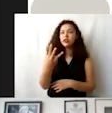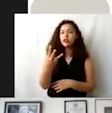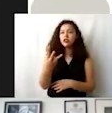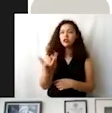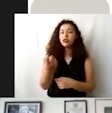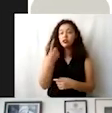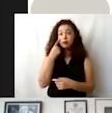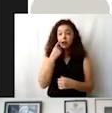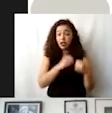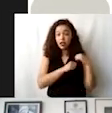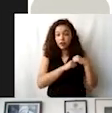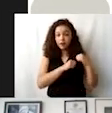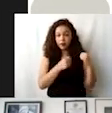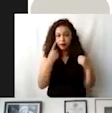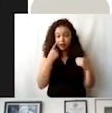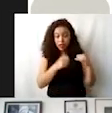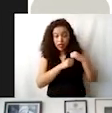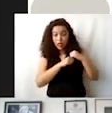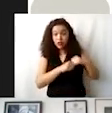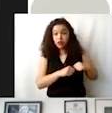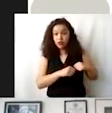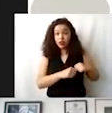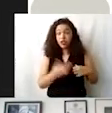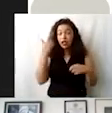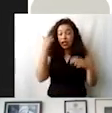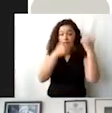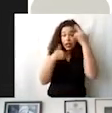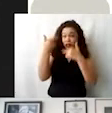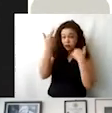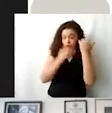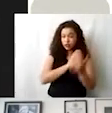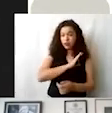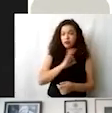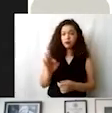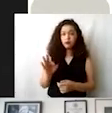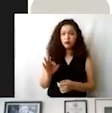autoridad puede hacer una verificación